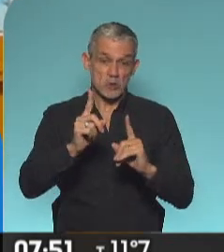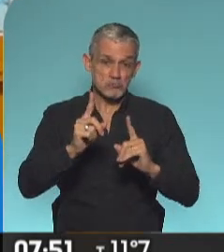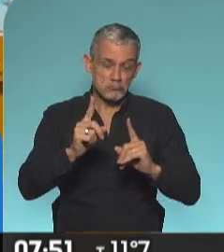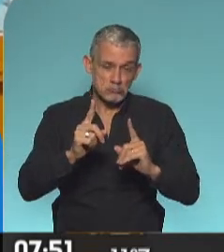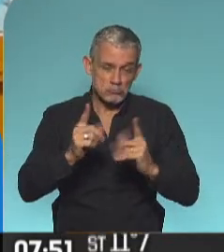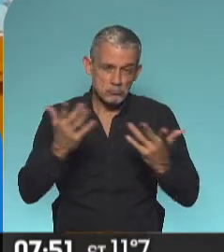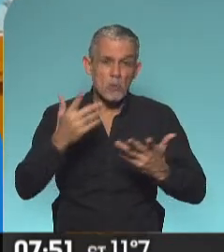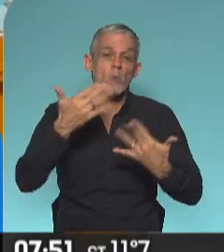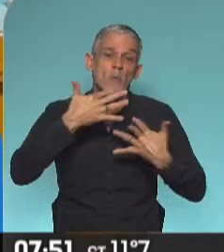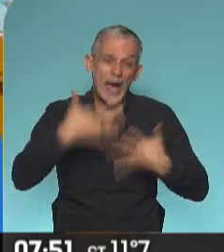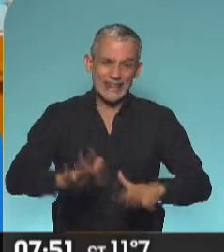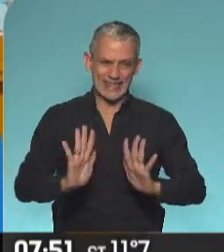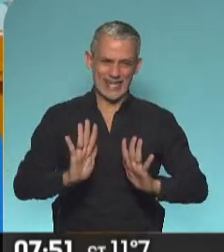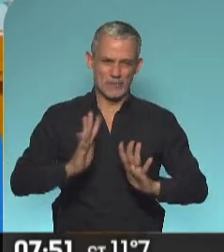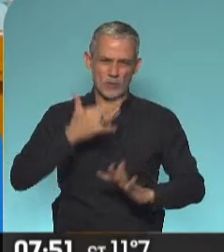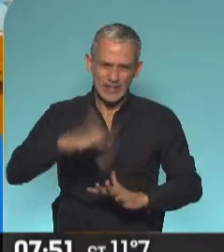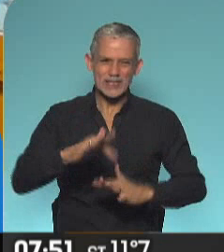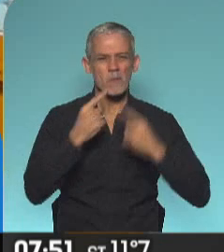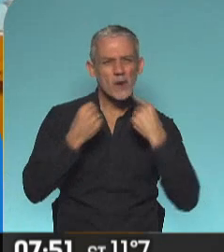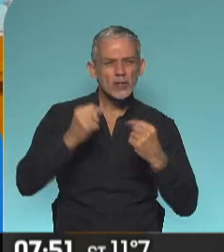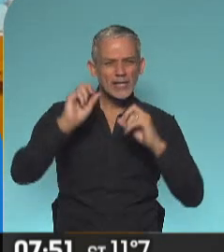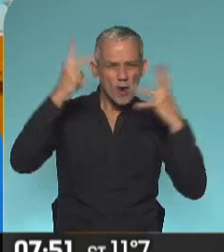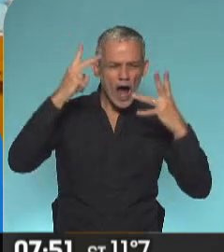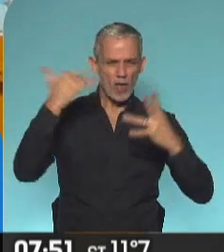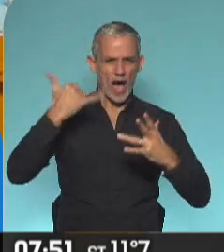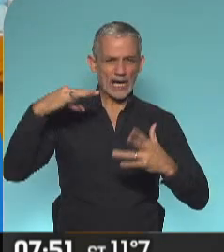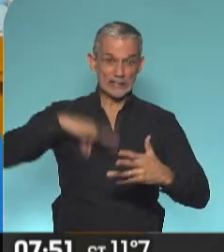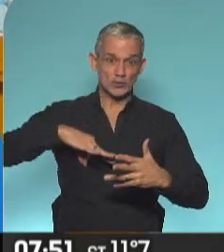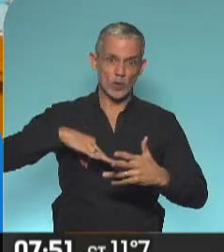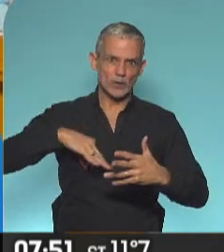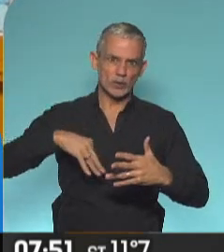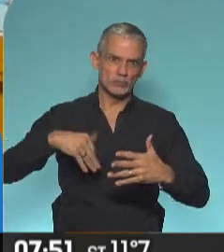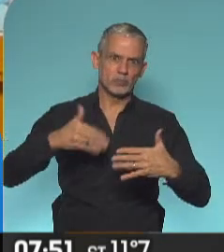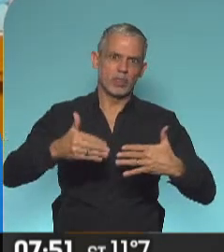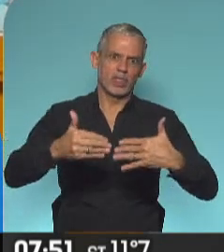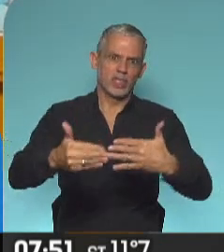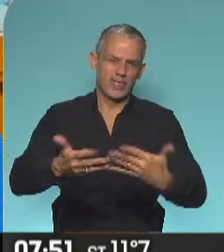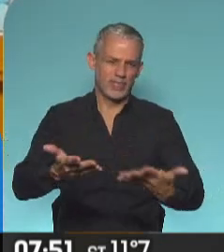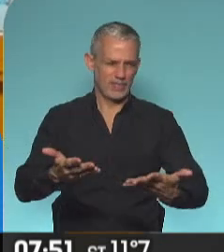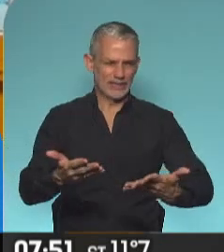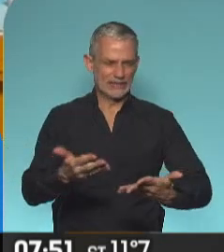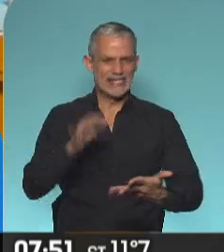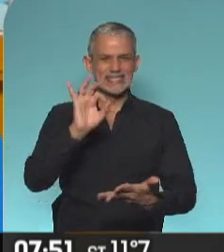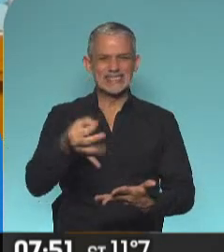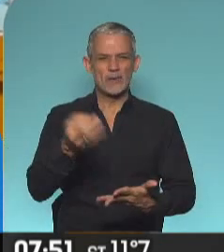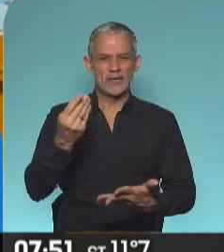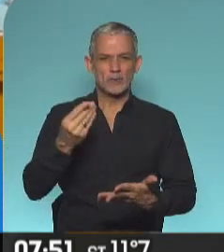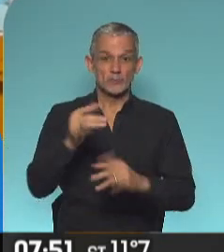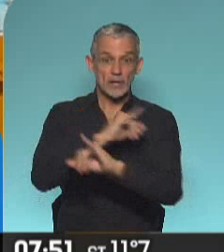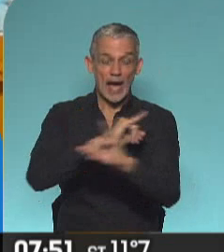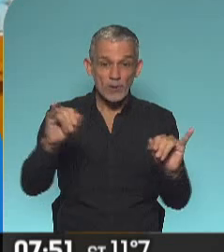absolutamente entendible. Como lo dijimos, hay un retraso salarial importante que estaba previsto hacer un